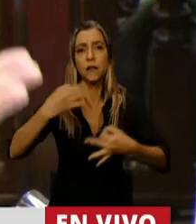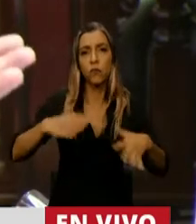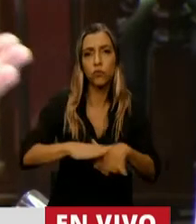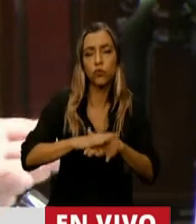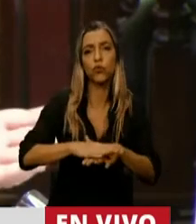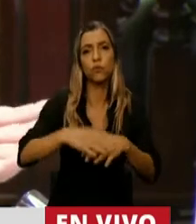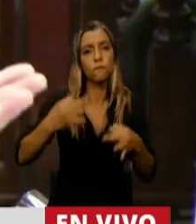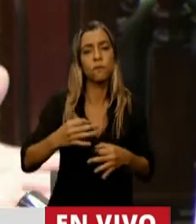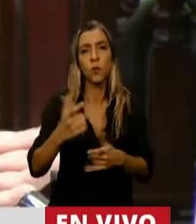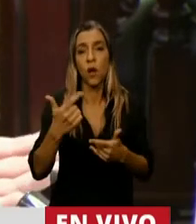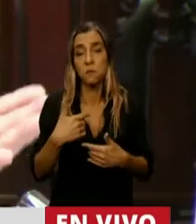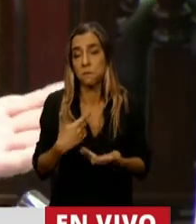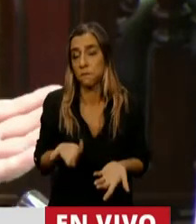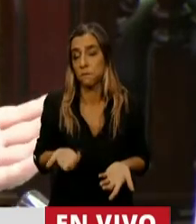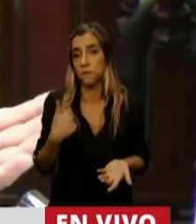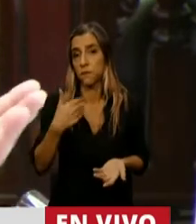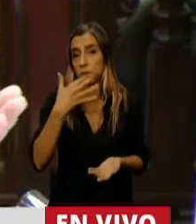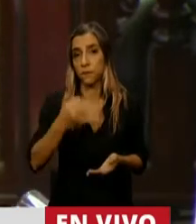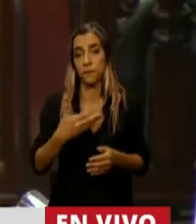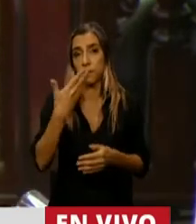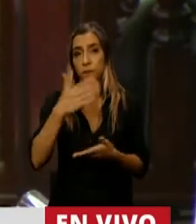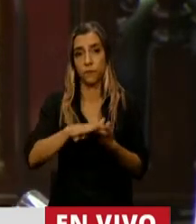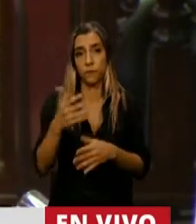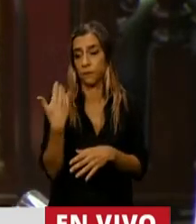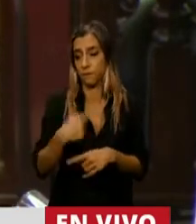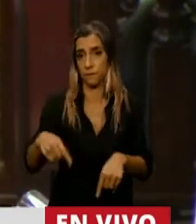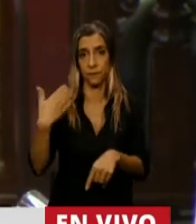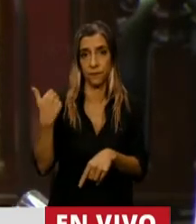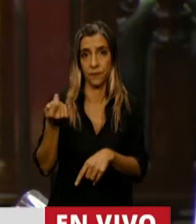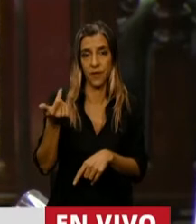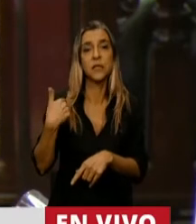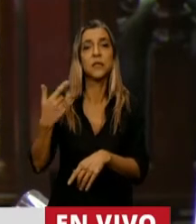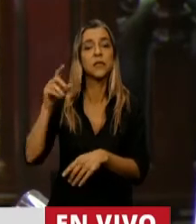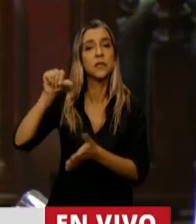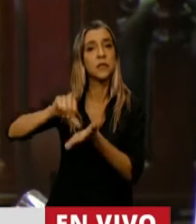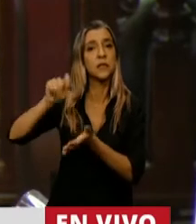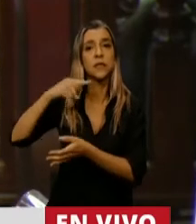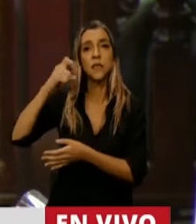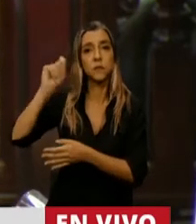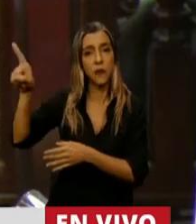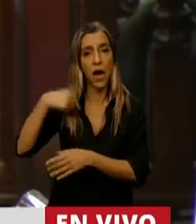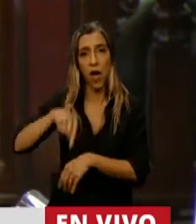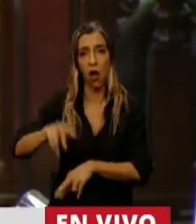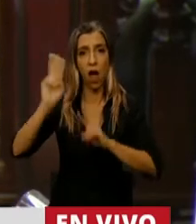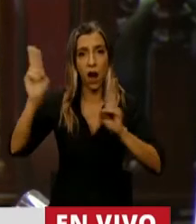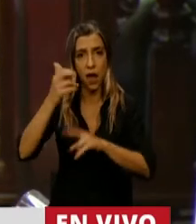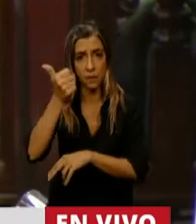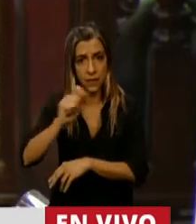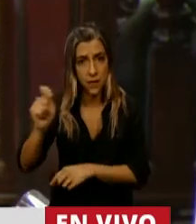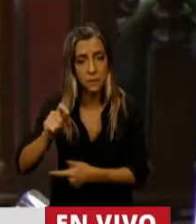le quiero cosas de hoy, de recién, presidente. España, estado de alarma por 6 meses.